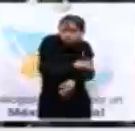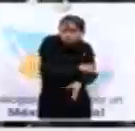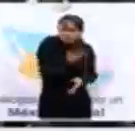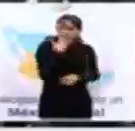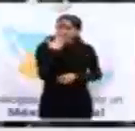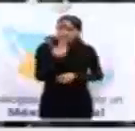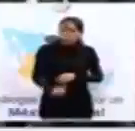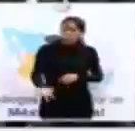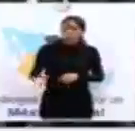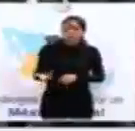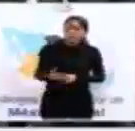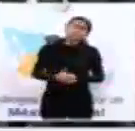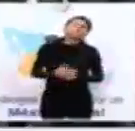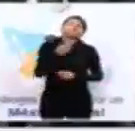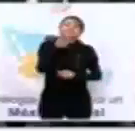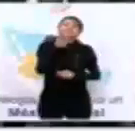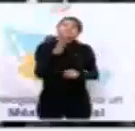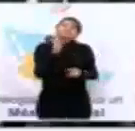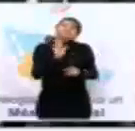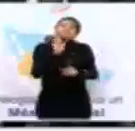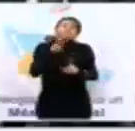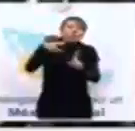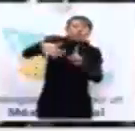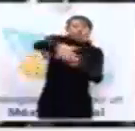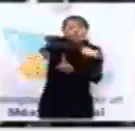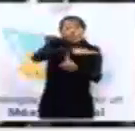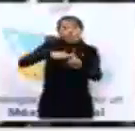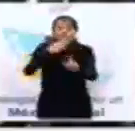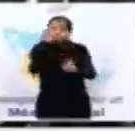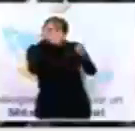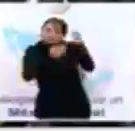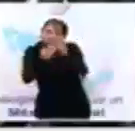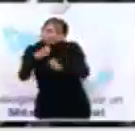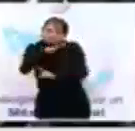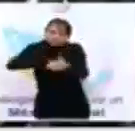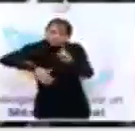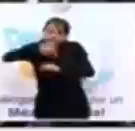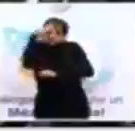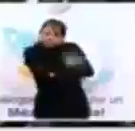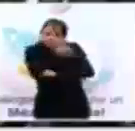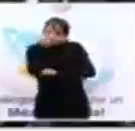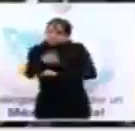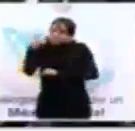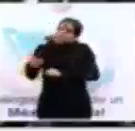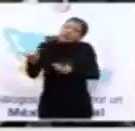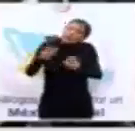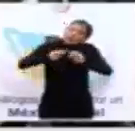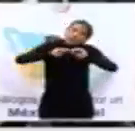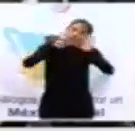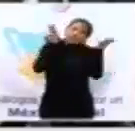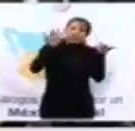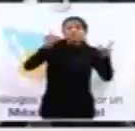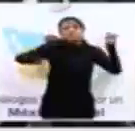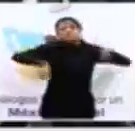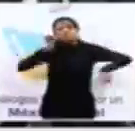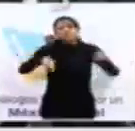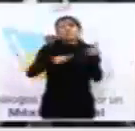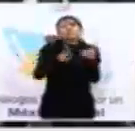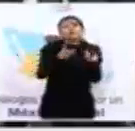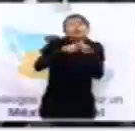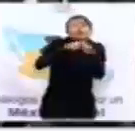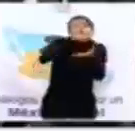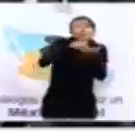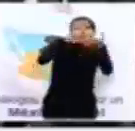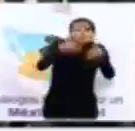la gente. Por lo tanto, ese es el panorama que tenemos, varía en zonas geográficas, pero